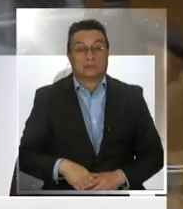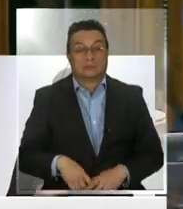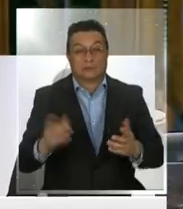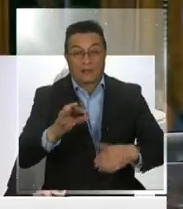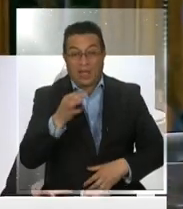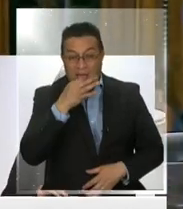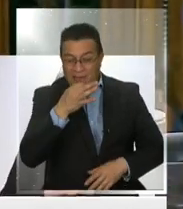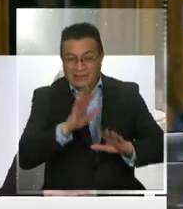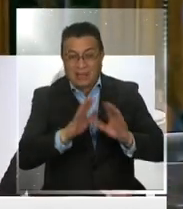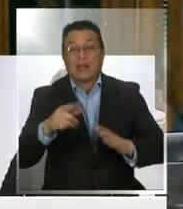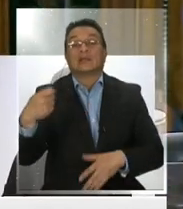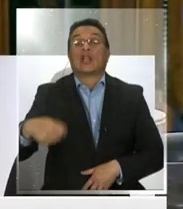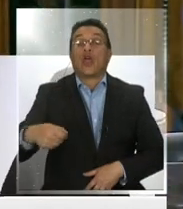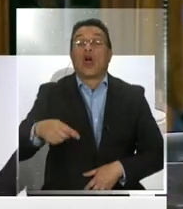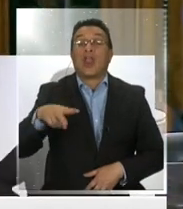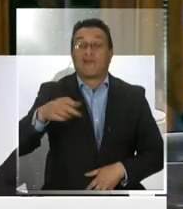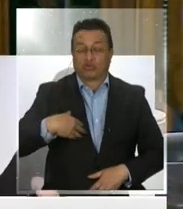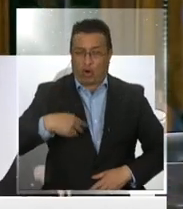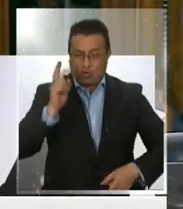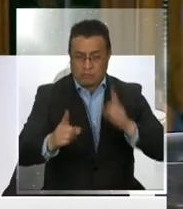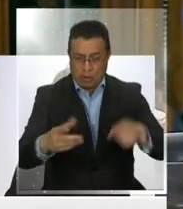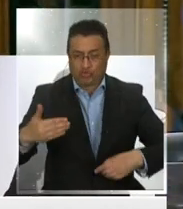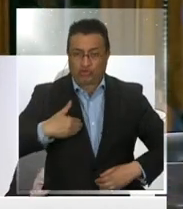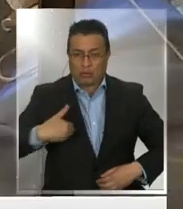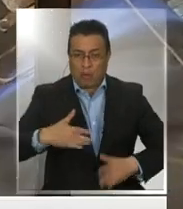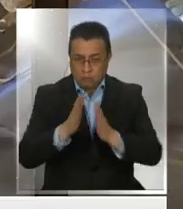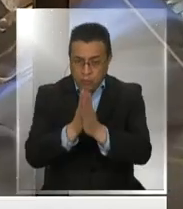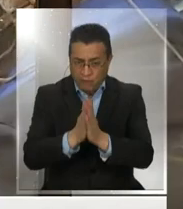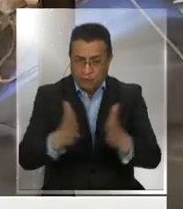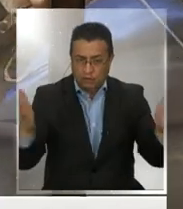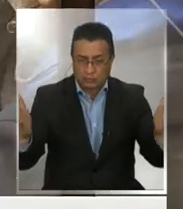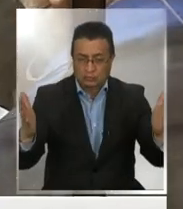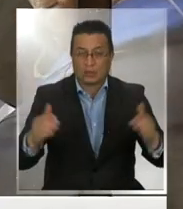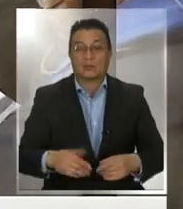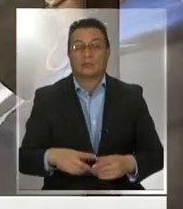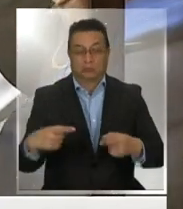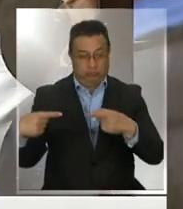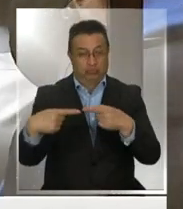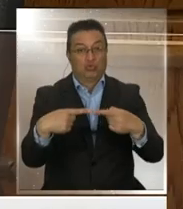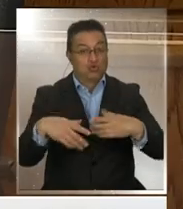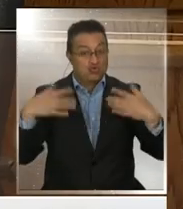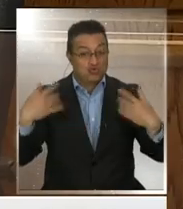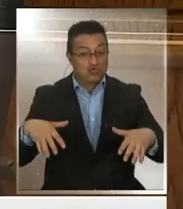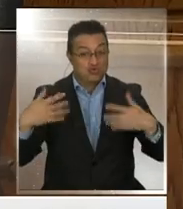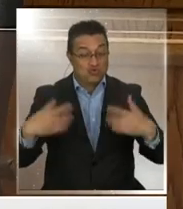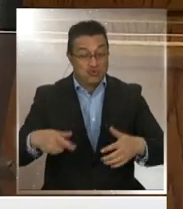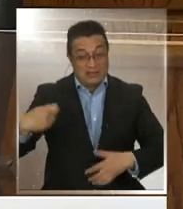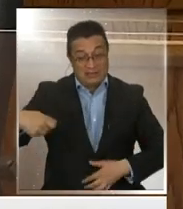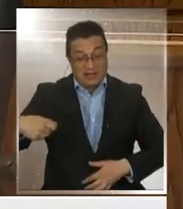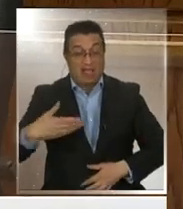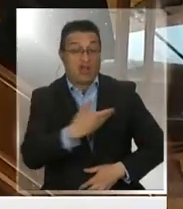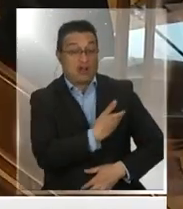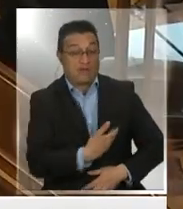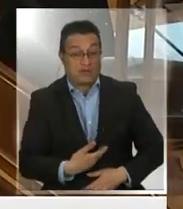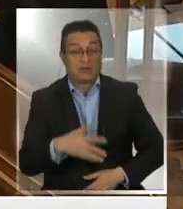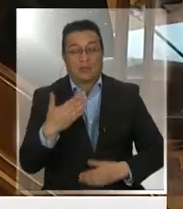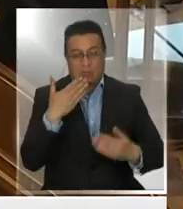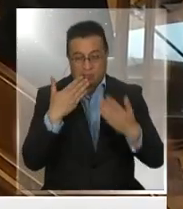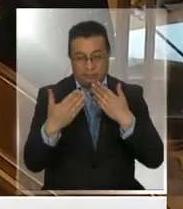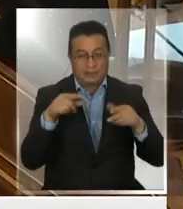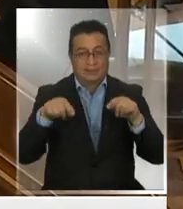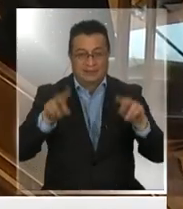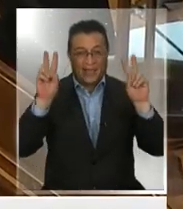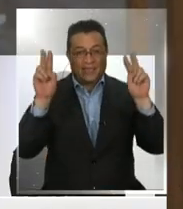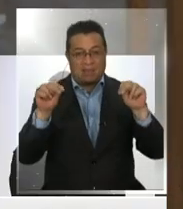humanos de nadie. Senador Navarro, yo estoy dirigiendo. Por favor. En una acalorada discusión, el Senado y el gobierno abordaron este